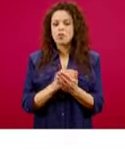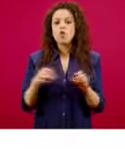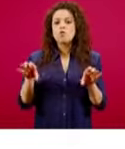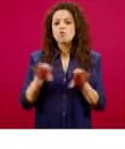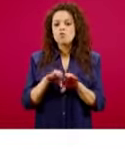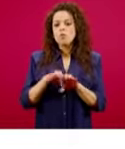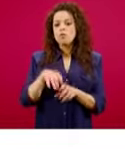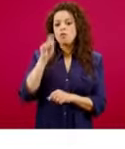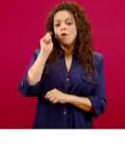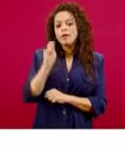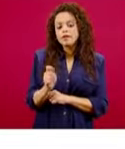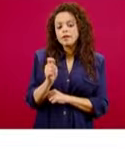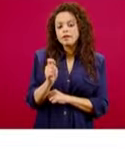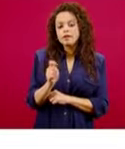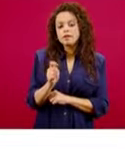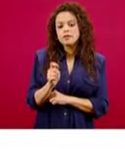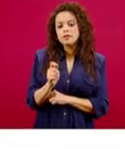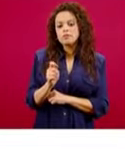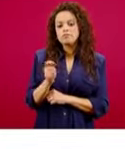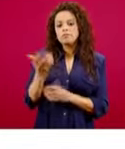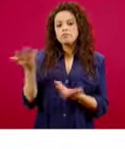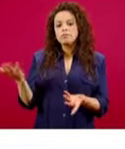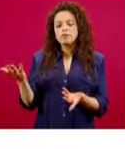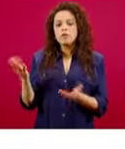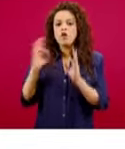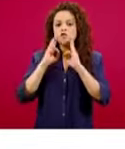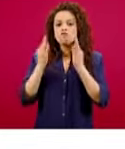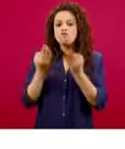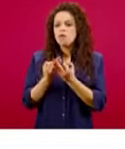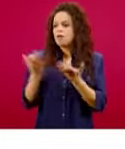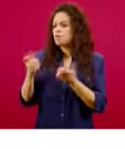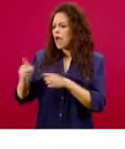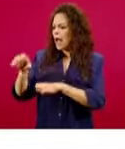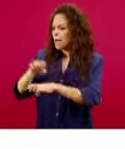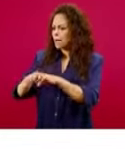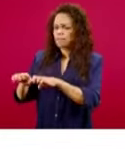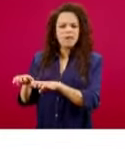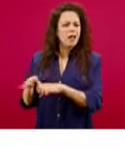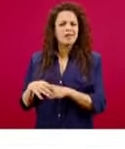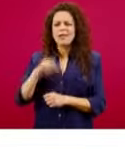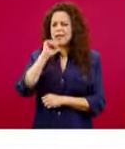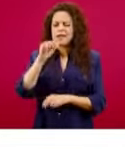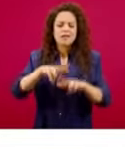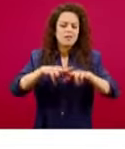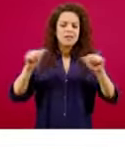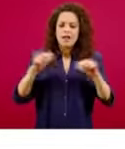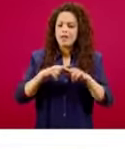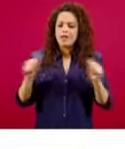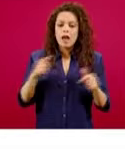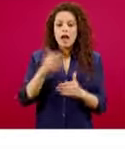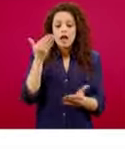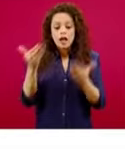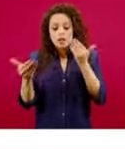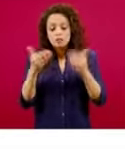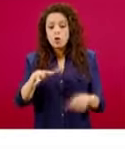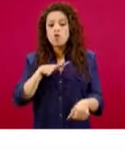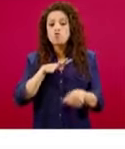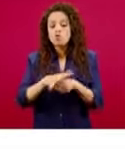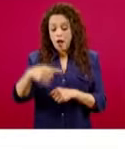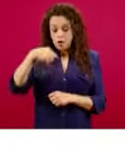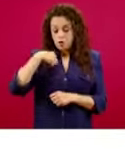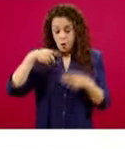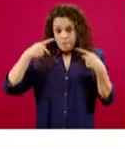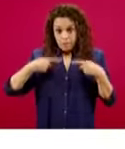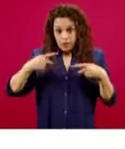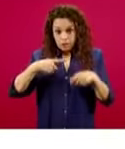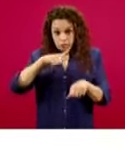del empresariado no es una evaluación de nada es una estimación de cuál es el riesgo que tengo yo como persona